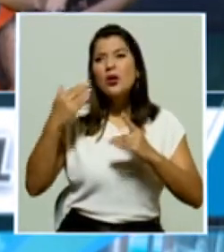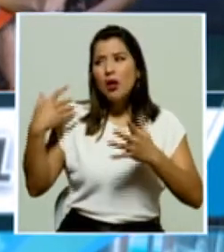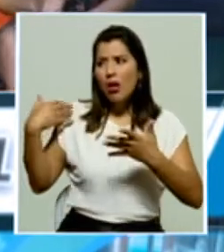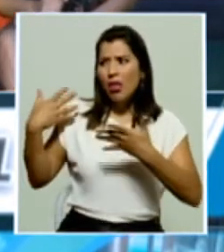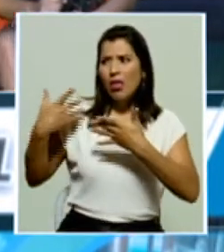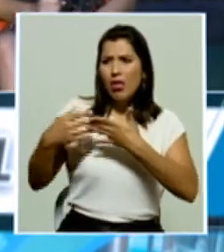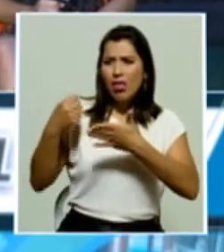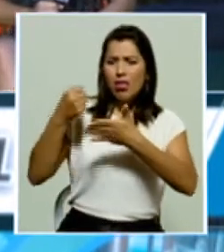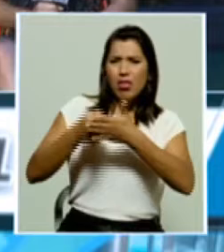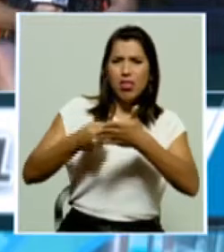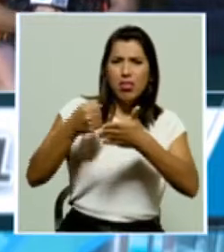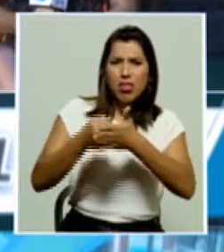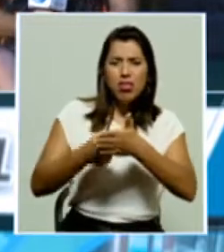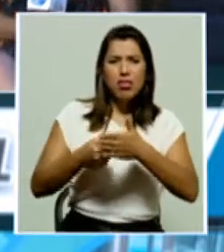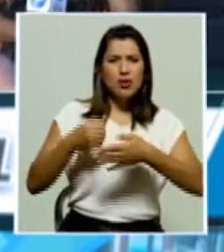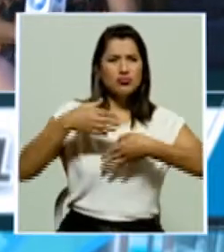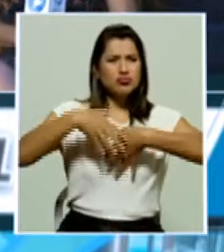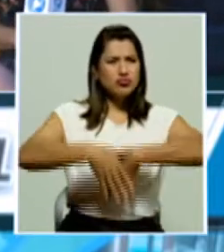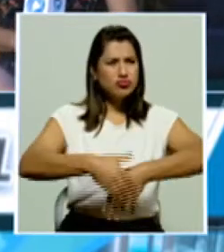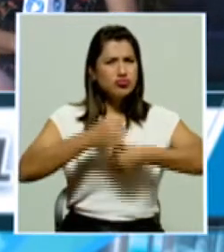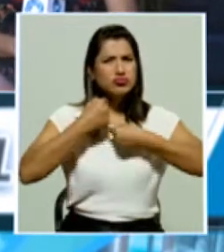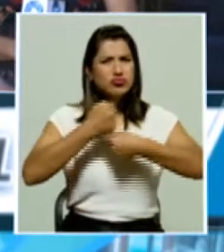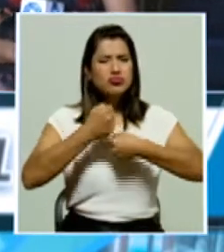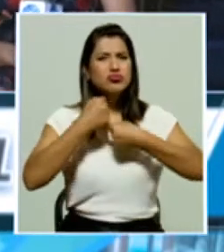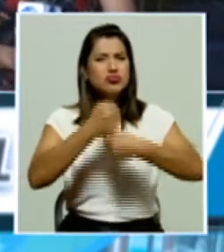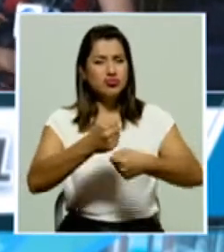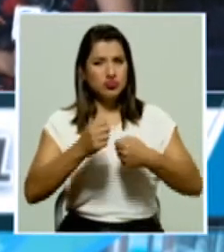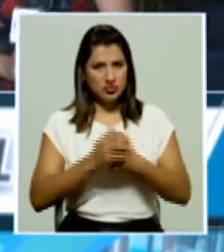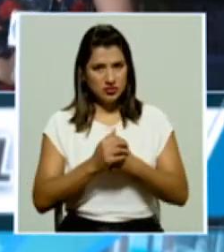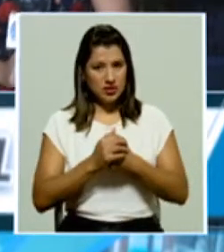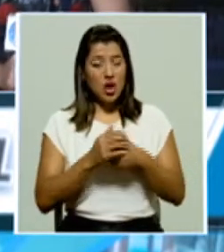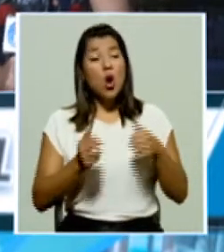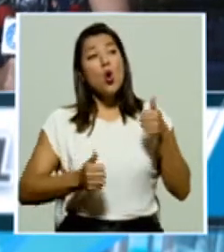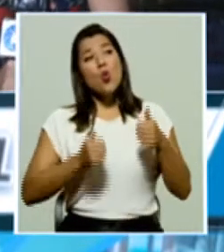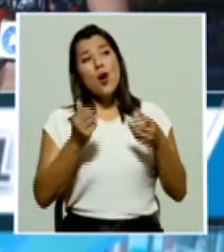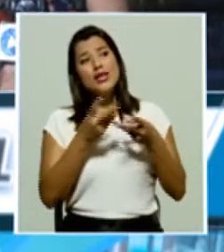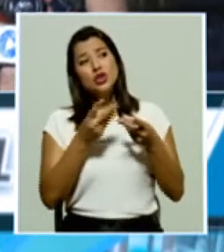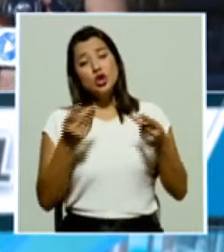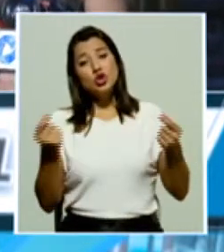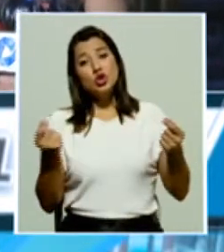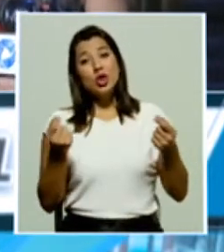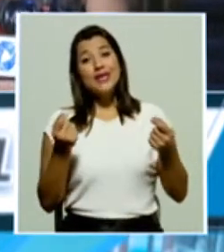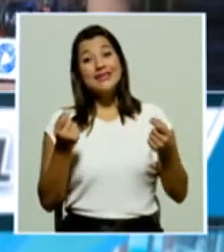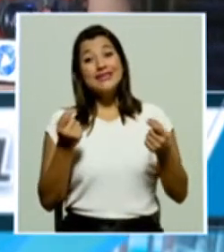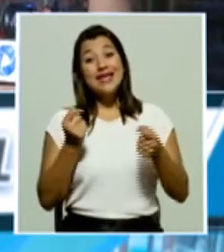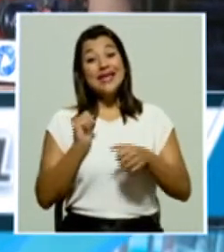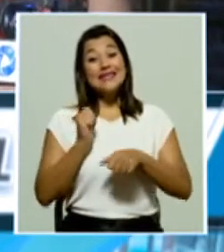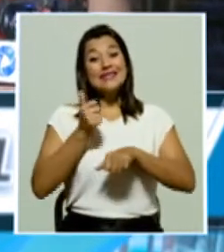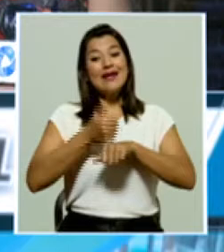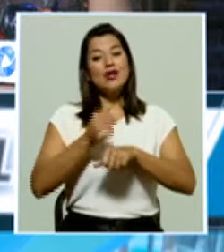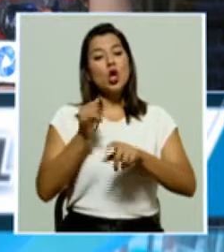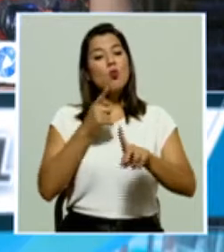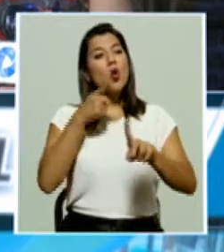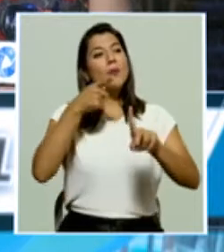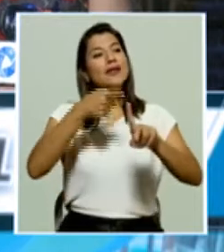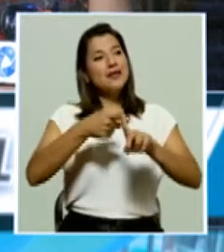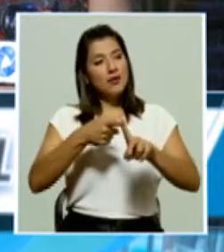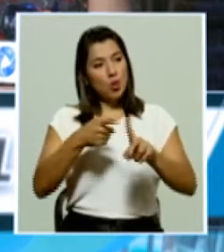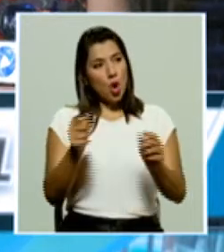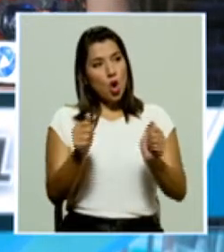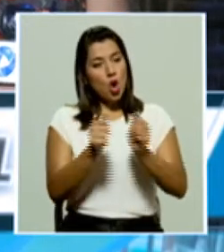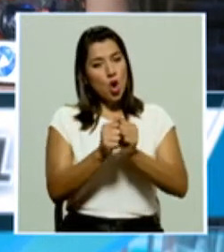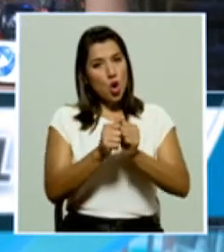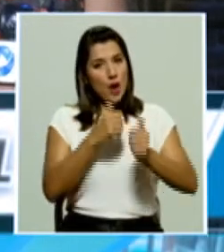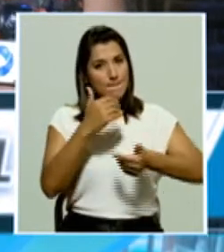específico. ¿Qué soluciones se propuso buscar o encontrar a través de este diálogo?